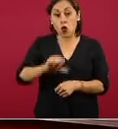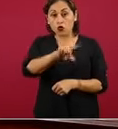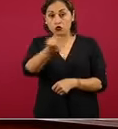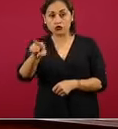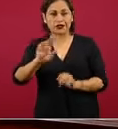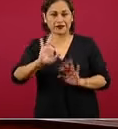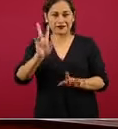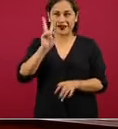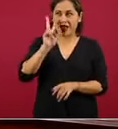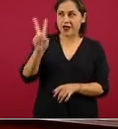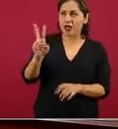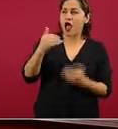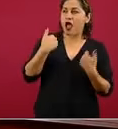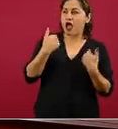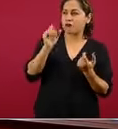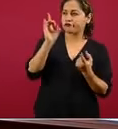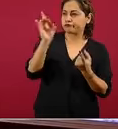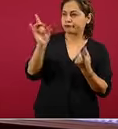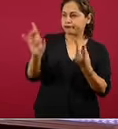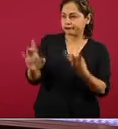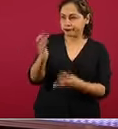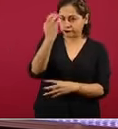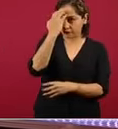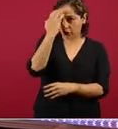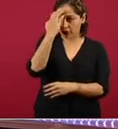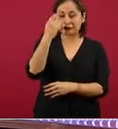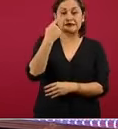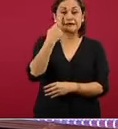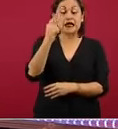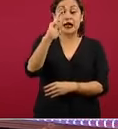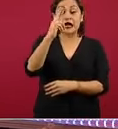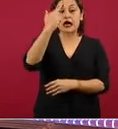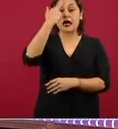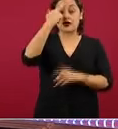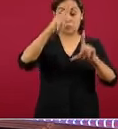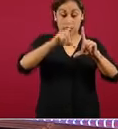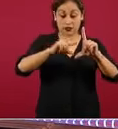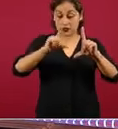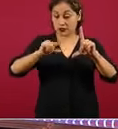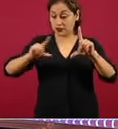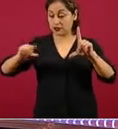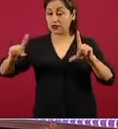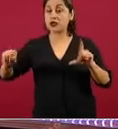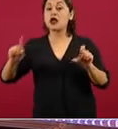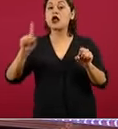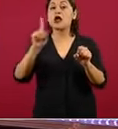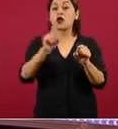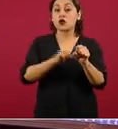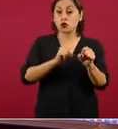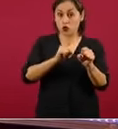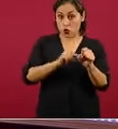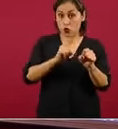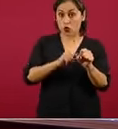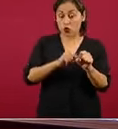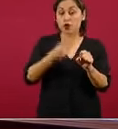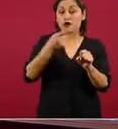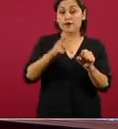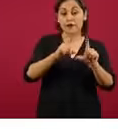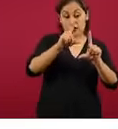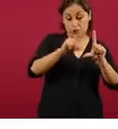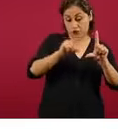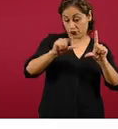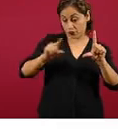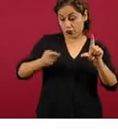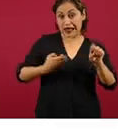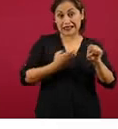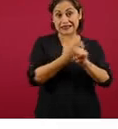estén familiarizados con esto, pero recuerden, es una gráfica en la que cada una de las barras representa una entidad federativa y están